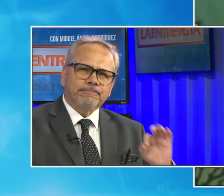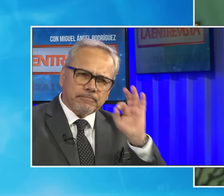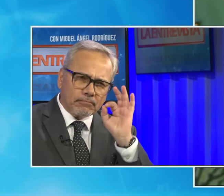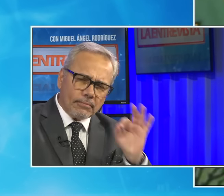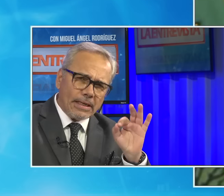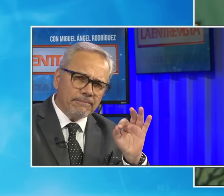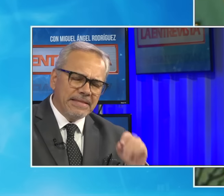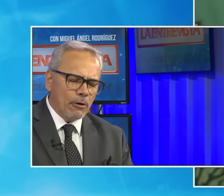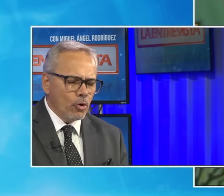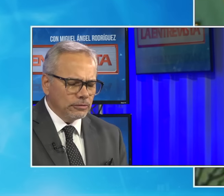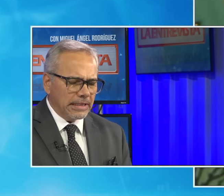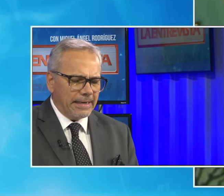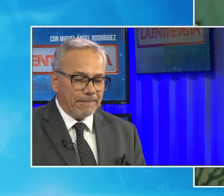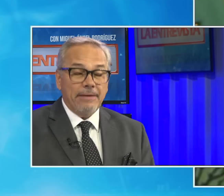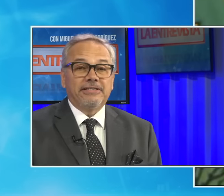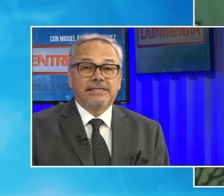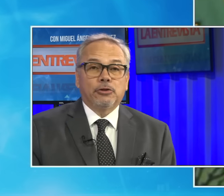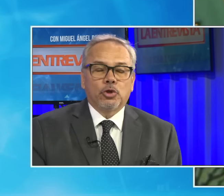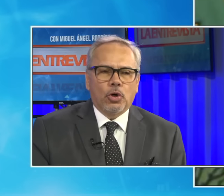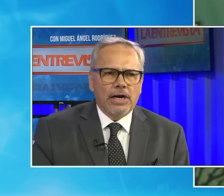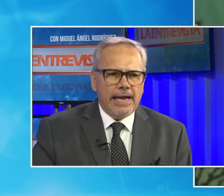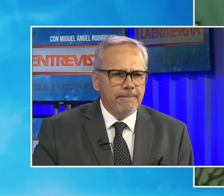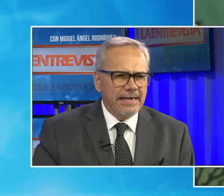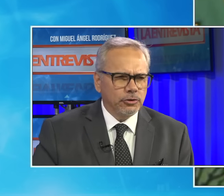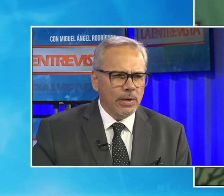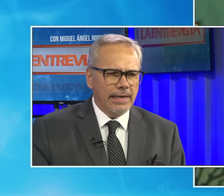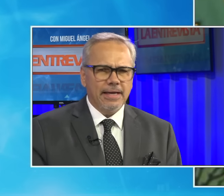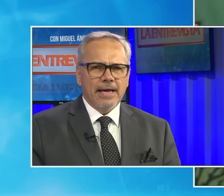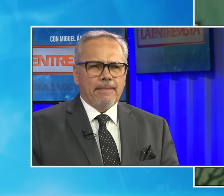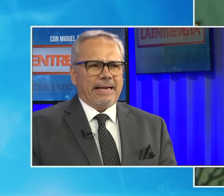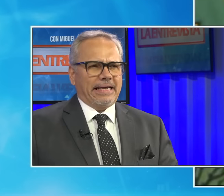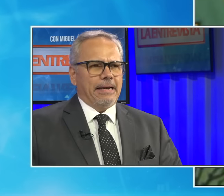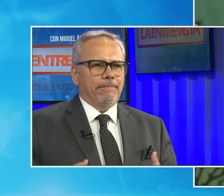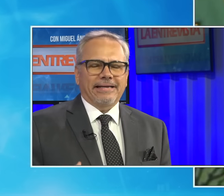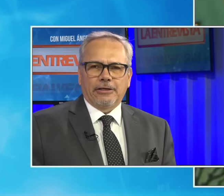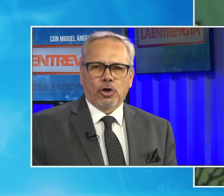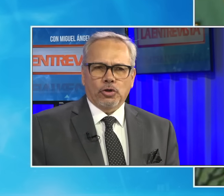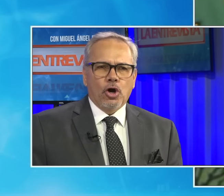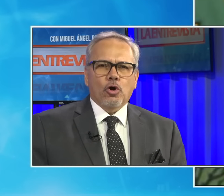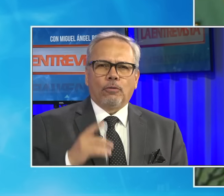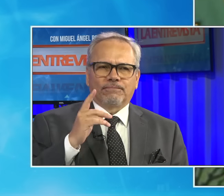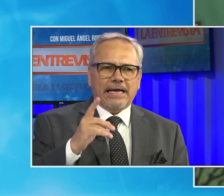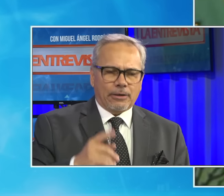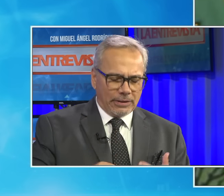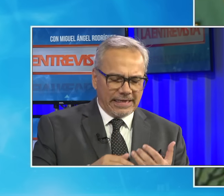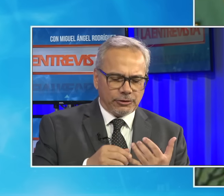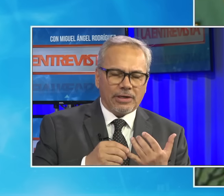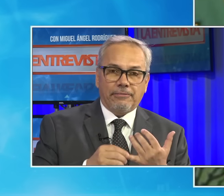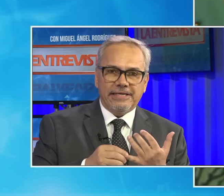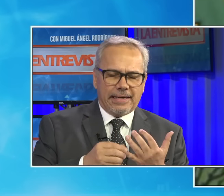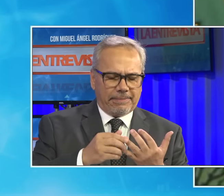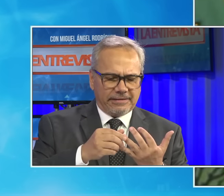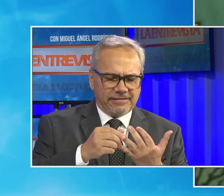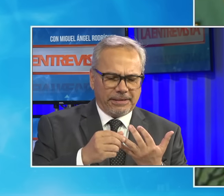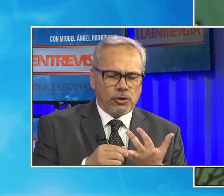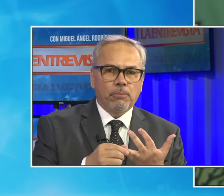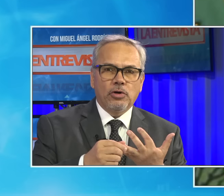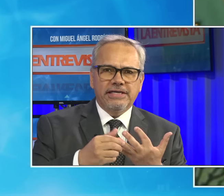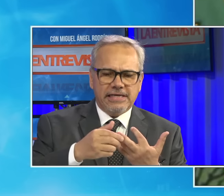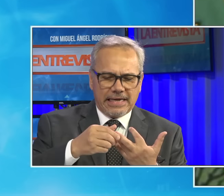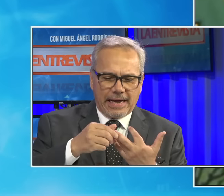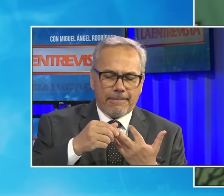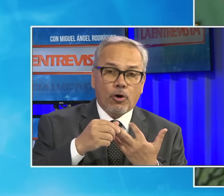celebración de un plebiscito en Venezuela para que el perdedor contara con el derecho a la vida, a la